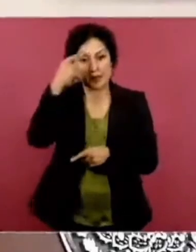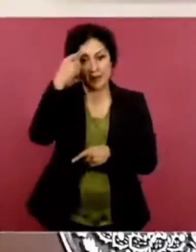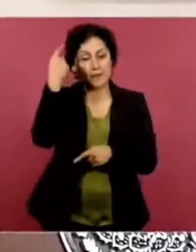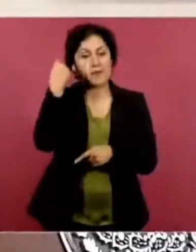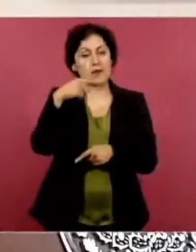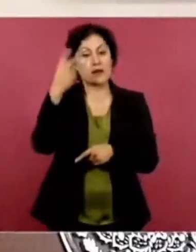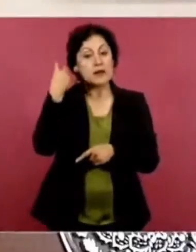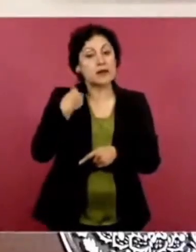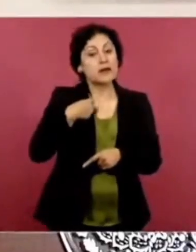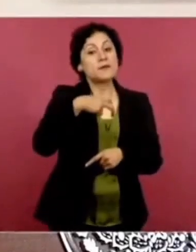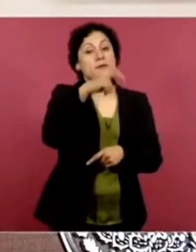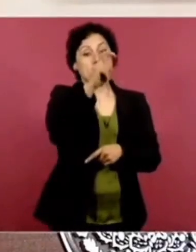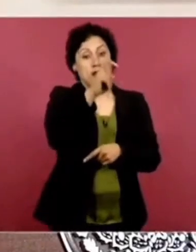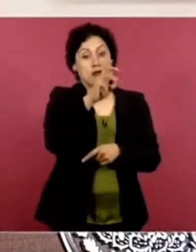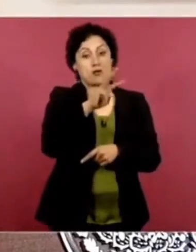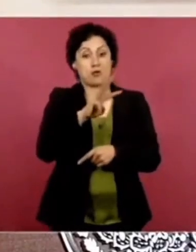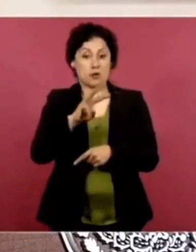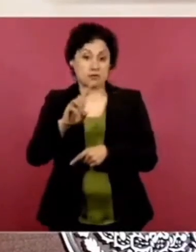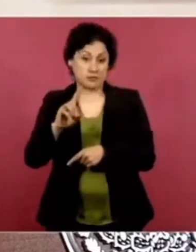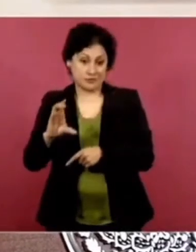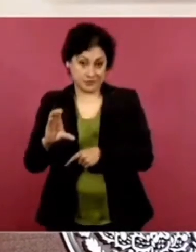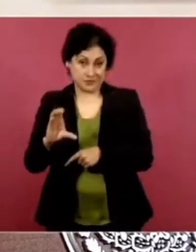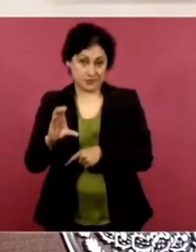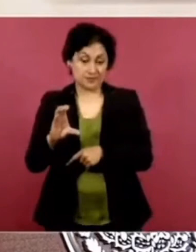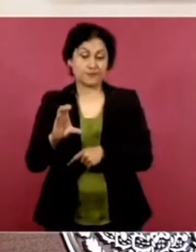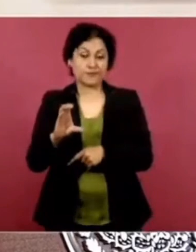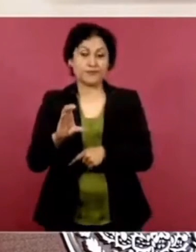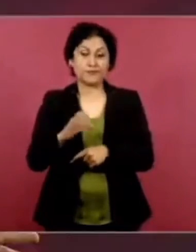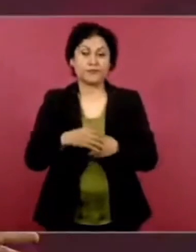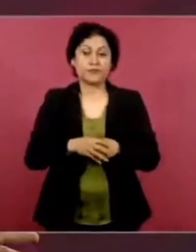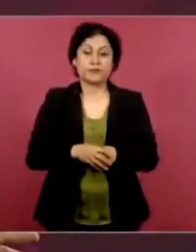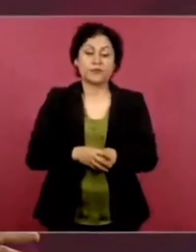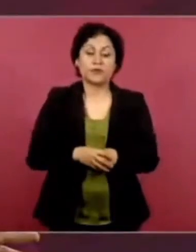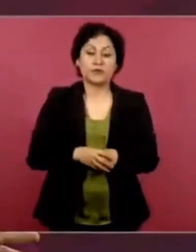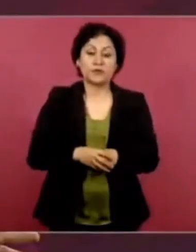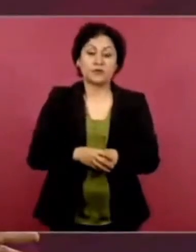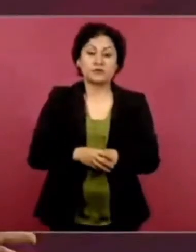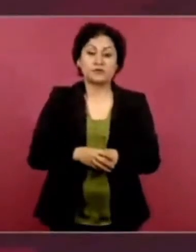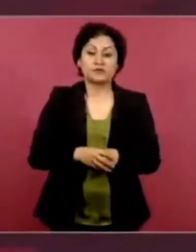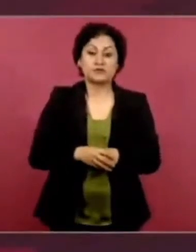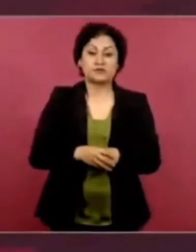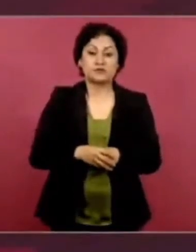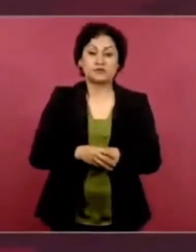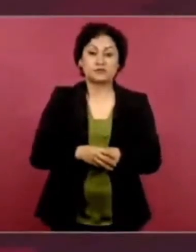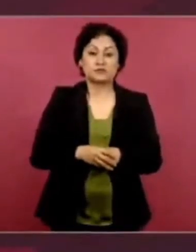y en el Departamento de Estado, con un poco de prepotencia,